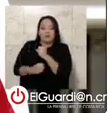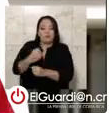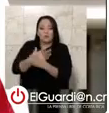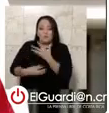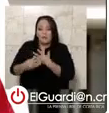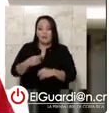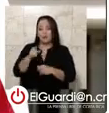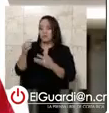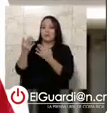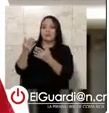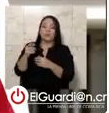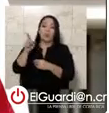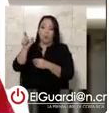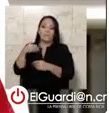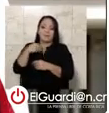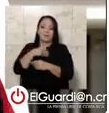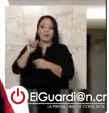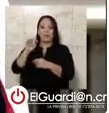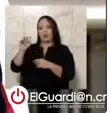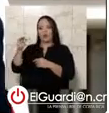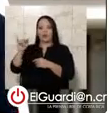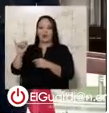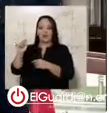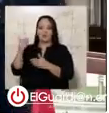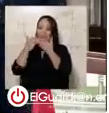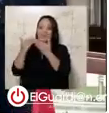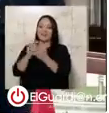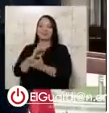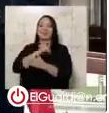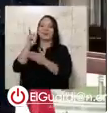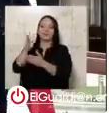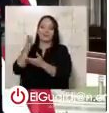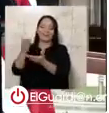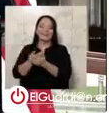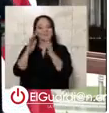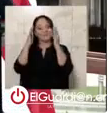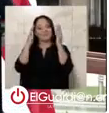esperando a un ministro de Hacienda como don Nogui Acosta. Muchas gracias, don Nogui, que Dios lo bendiga.